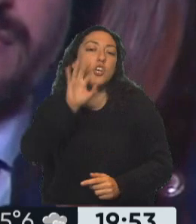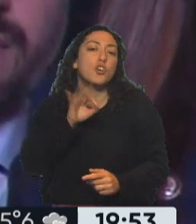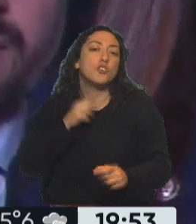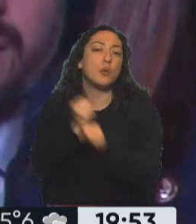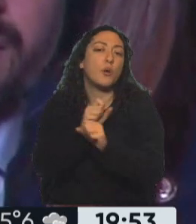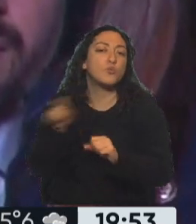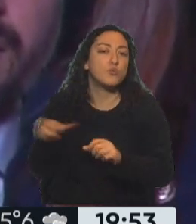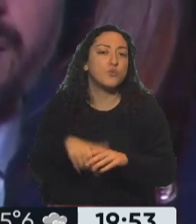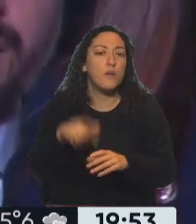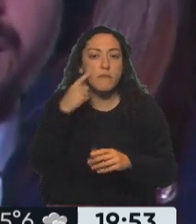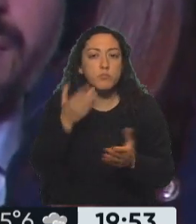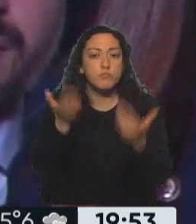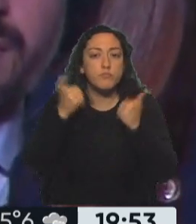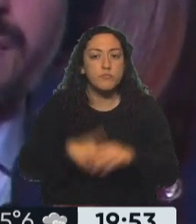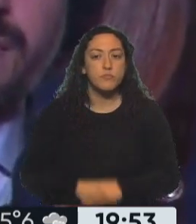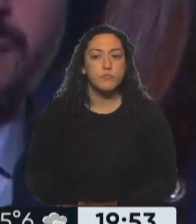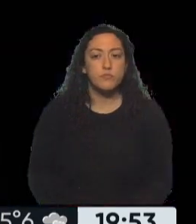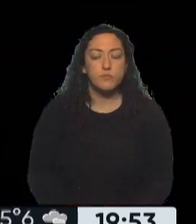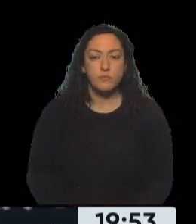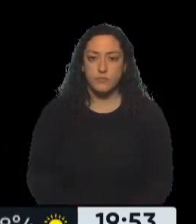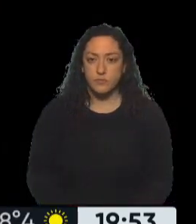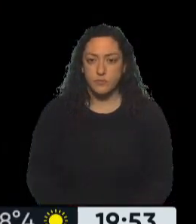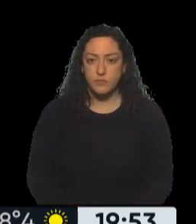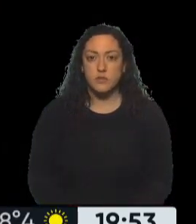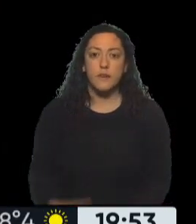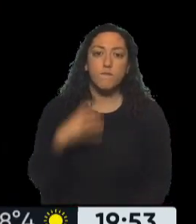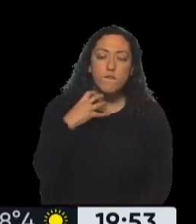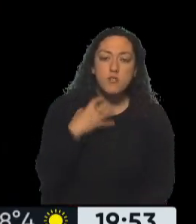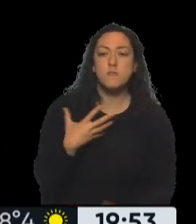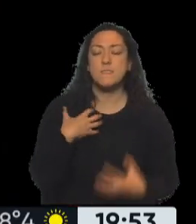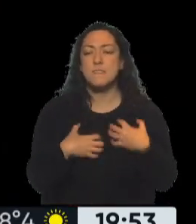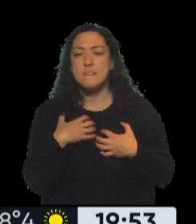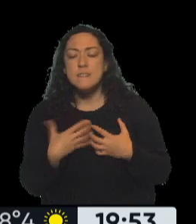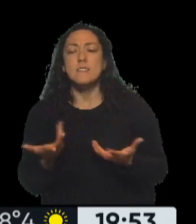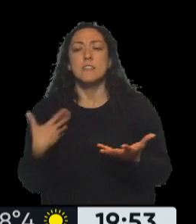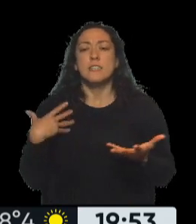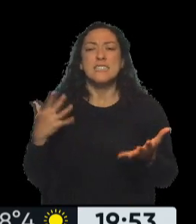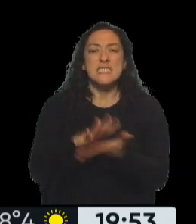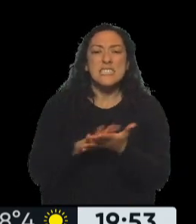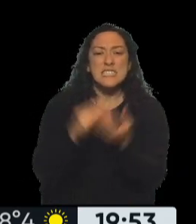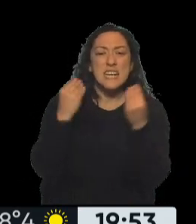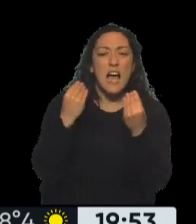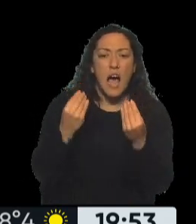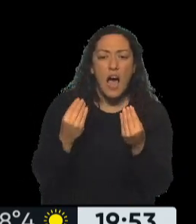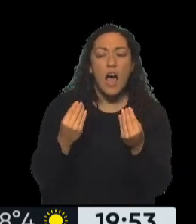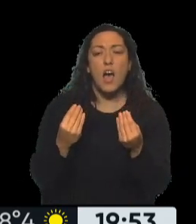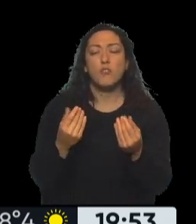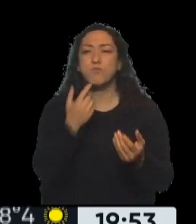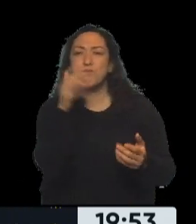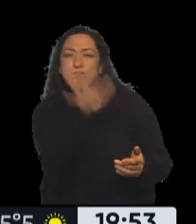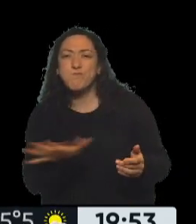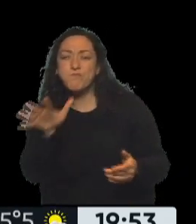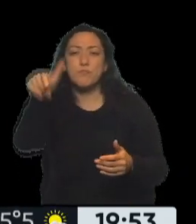Ahí, ponelo al aire, vamos. Expresa bronca, indignación y no saber qué hacer en un presente tan